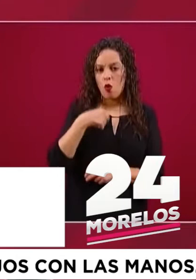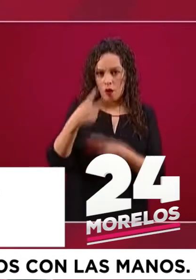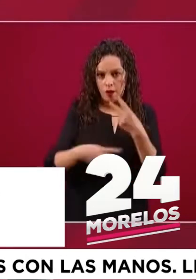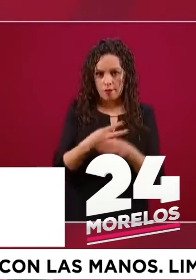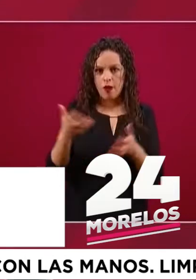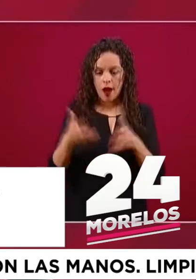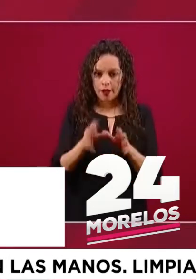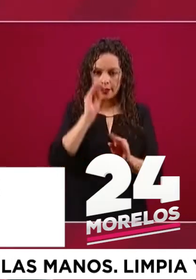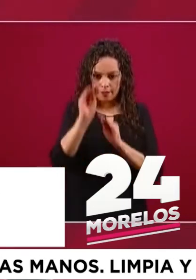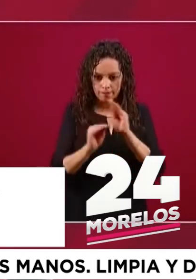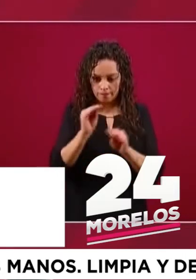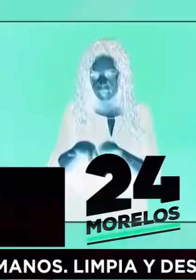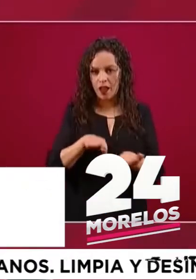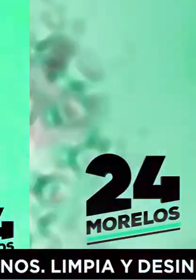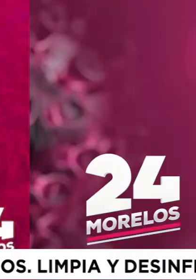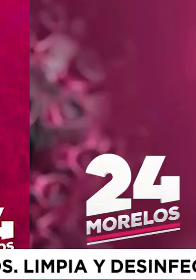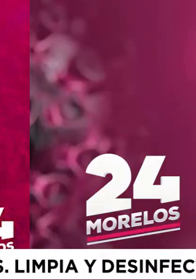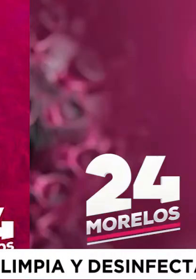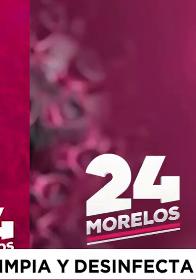231.770 casos, permanecen activos